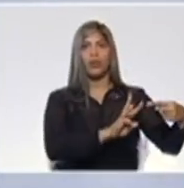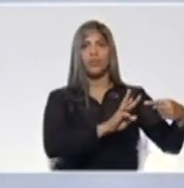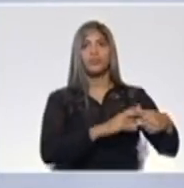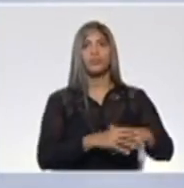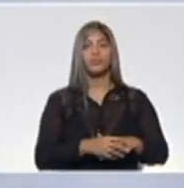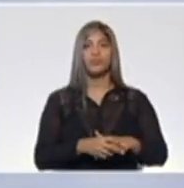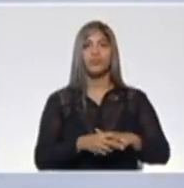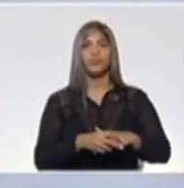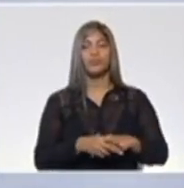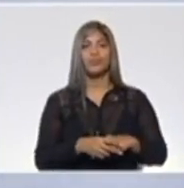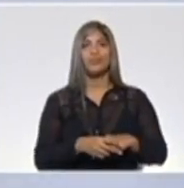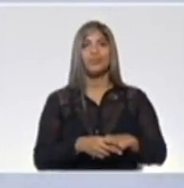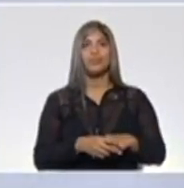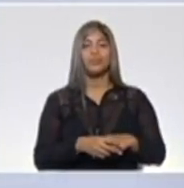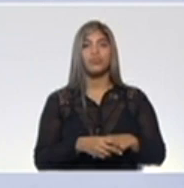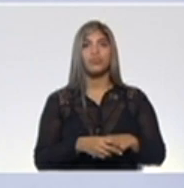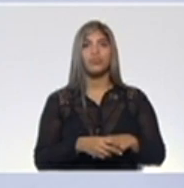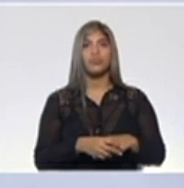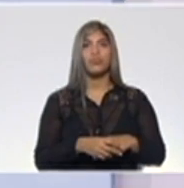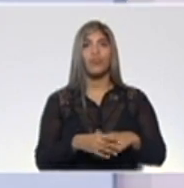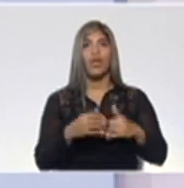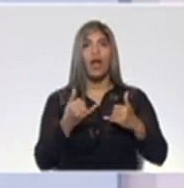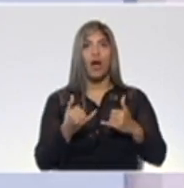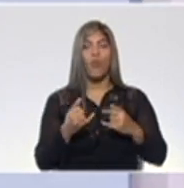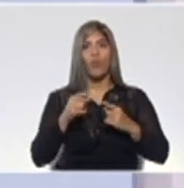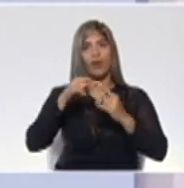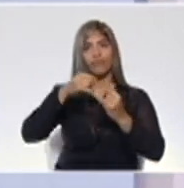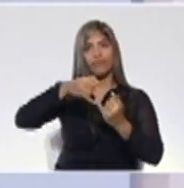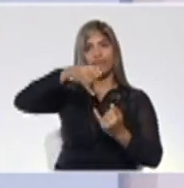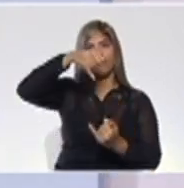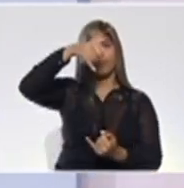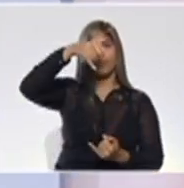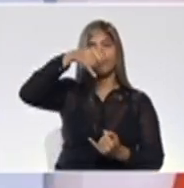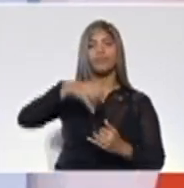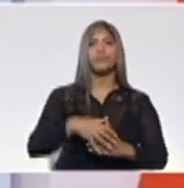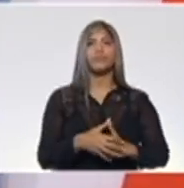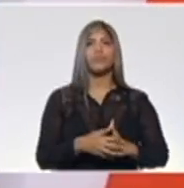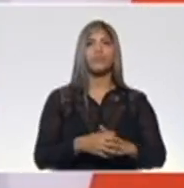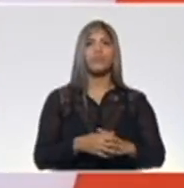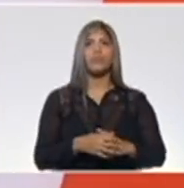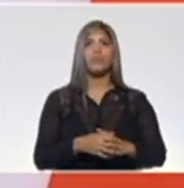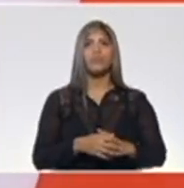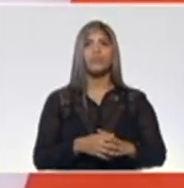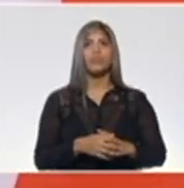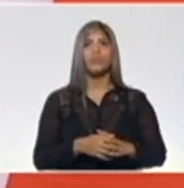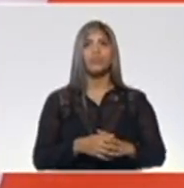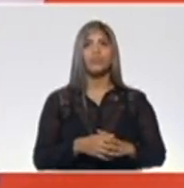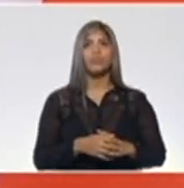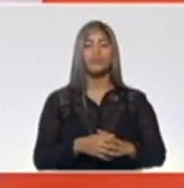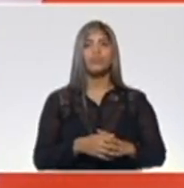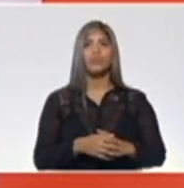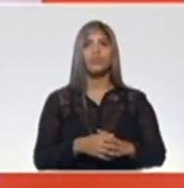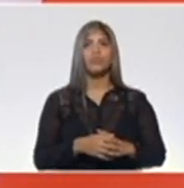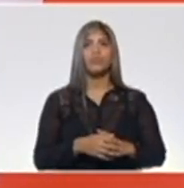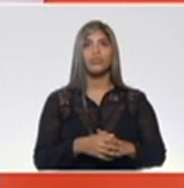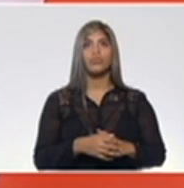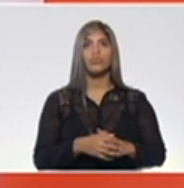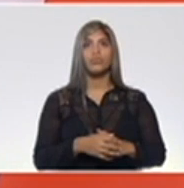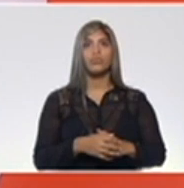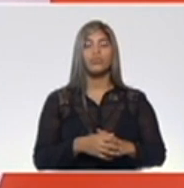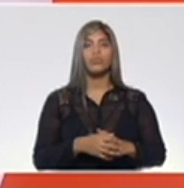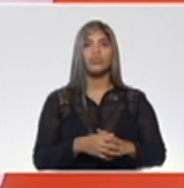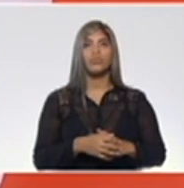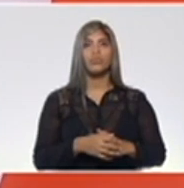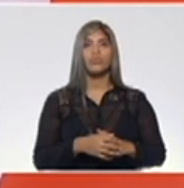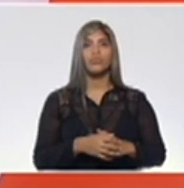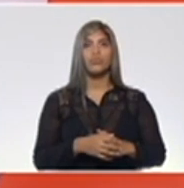2 y menos 3. Vamos ahora con el eje Y hacia arriba, la misma idea, todas que midan